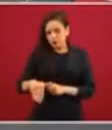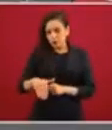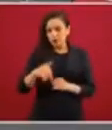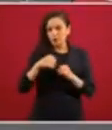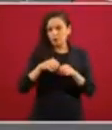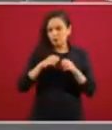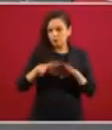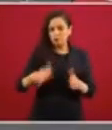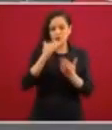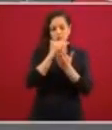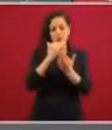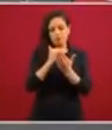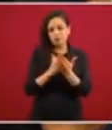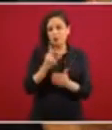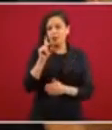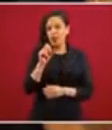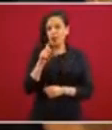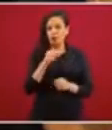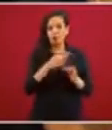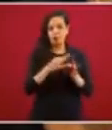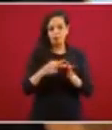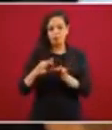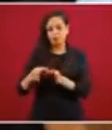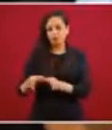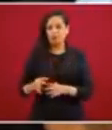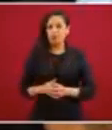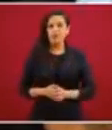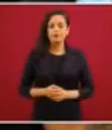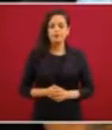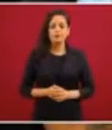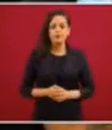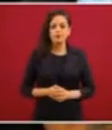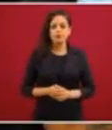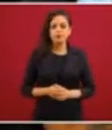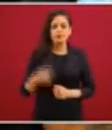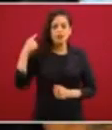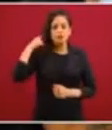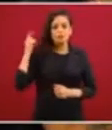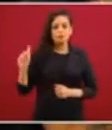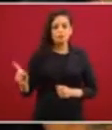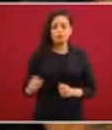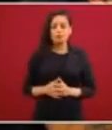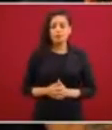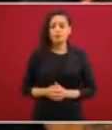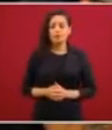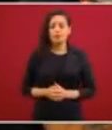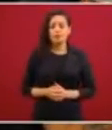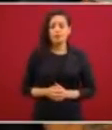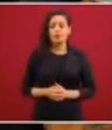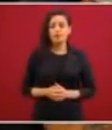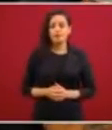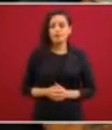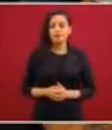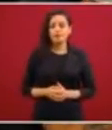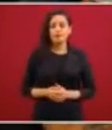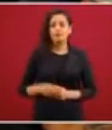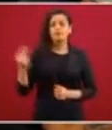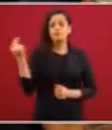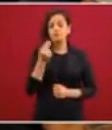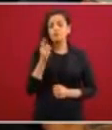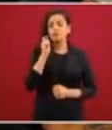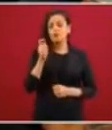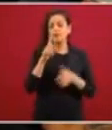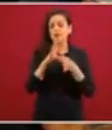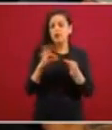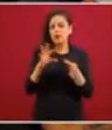Una sugerencia, si habría posibilidad de que algún otro día nos trajera alguien que nos pueda hablar sobre el manejo ético de los cadáveres y obviamente de